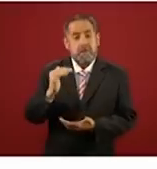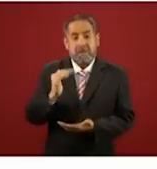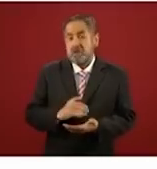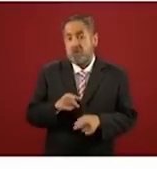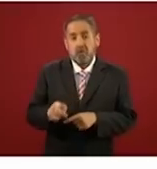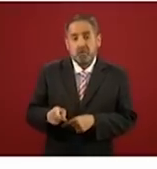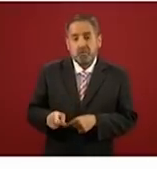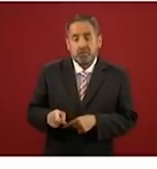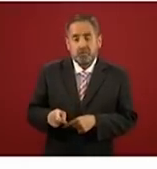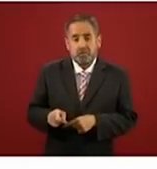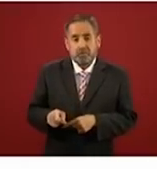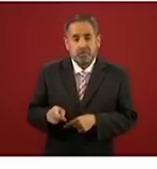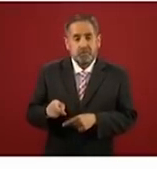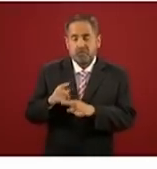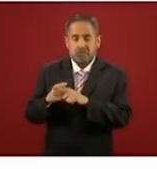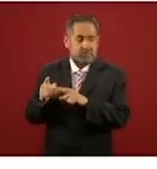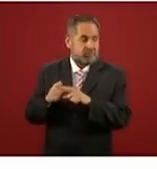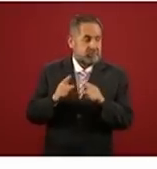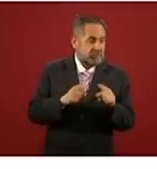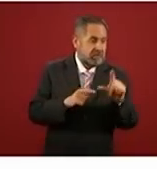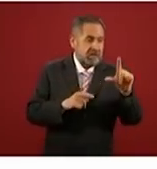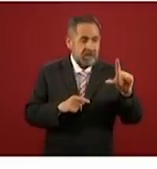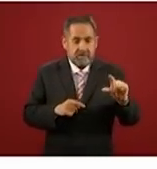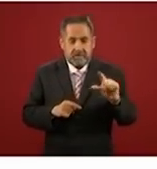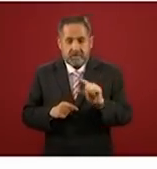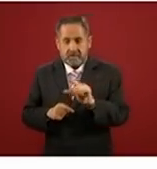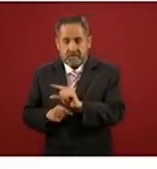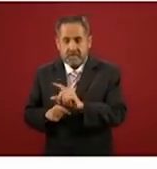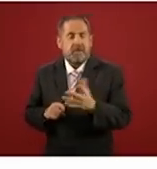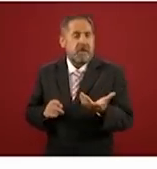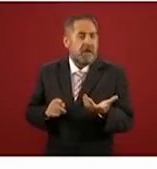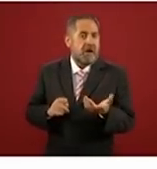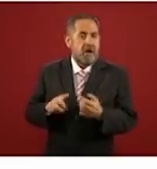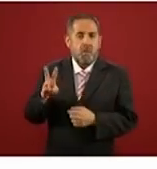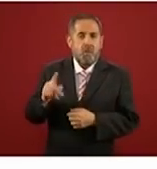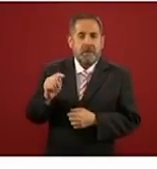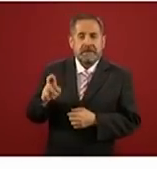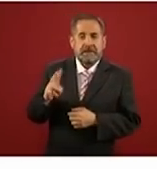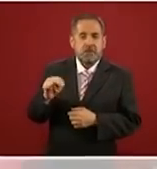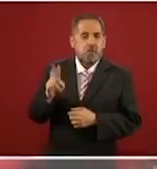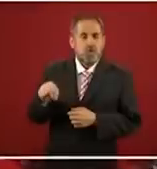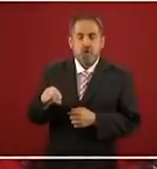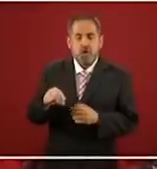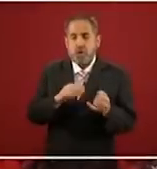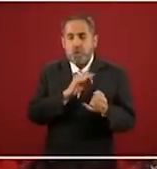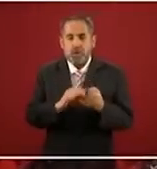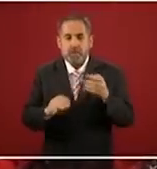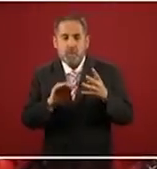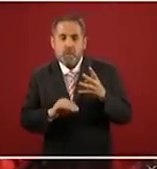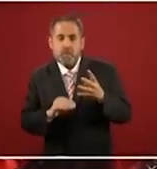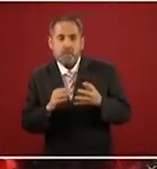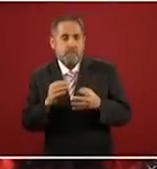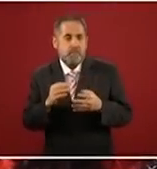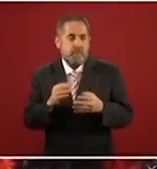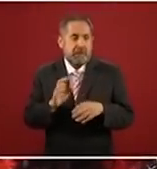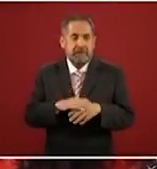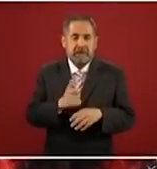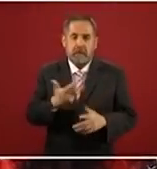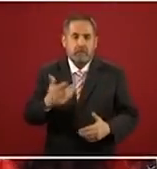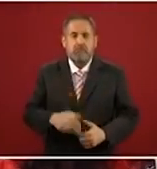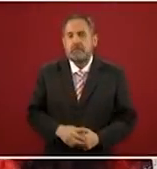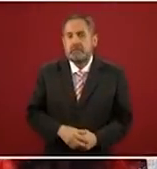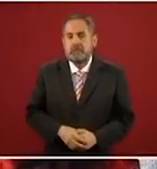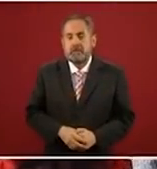que la costa del pacífico y un poquito más que en la costa del atlántico los tres pesitos más quedan